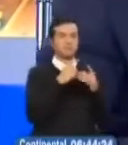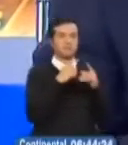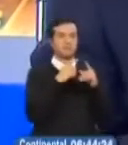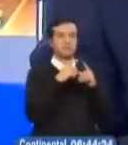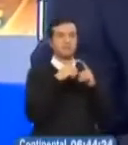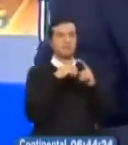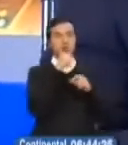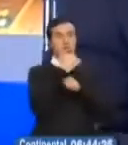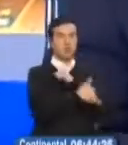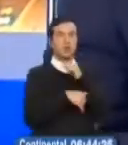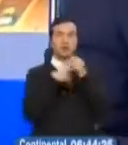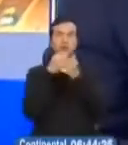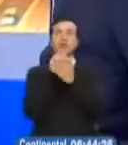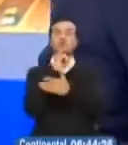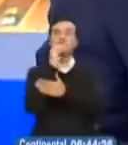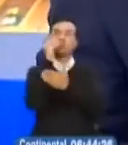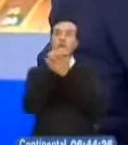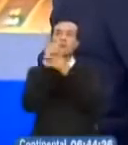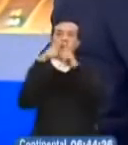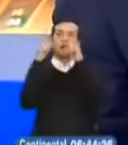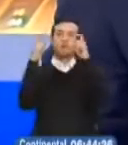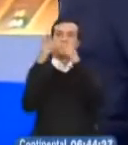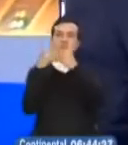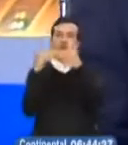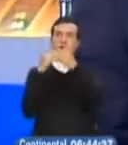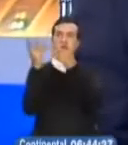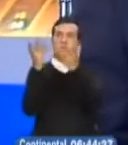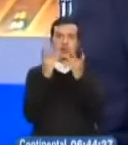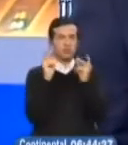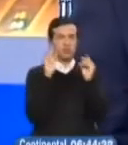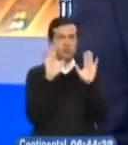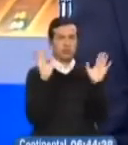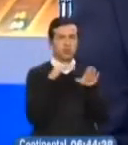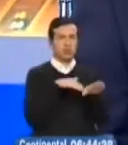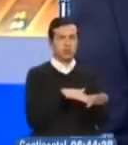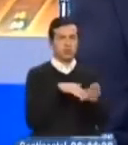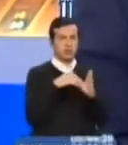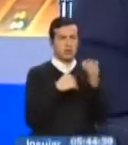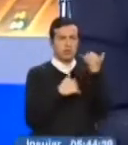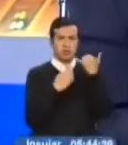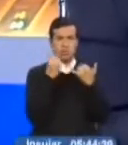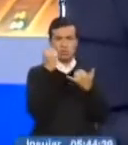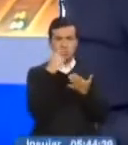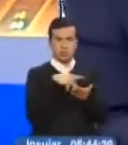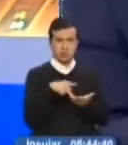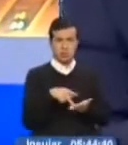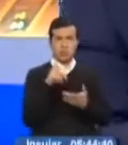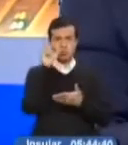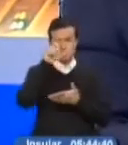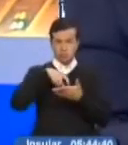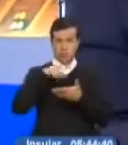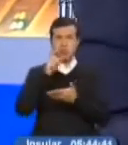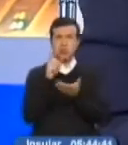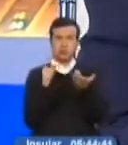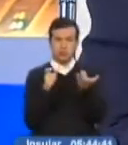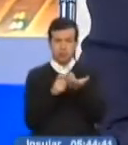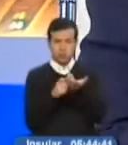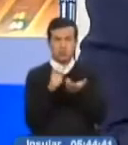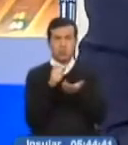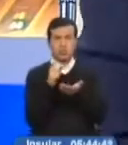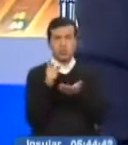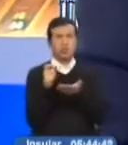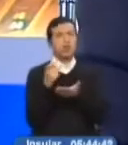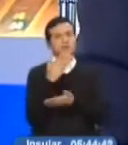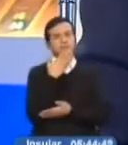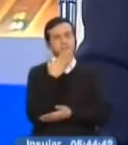dólar, por otro lado se habla que no va a tener el respaldo el dinero electrónico. En las tarjetas de crédito y débito, bueno, eso está muy